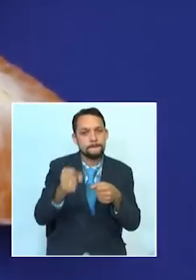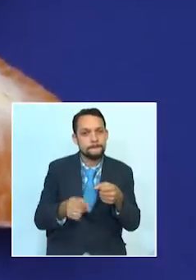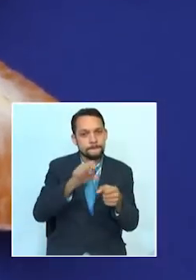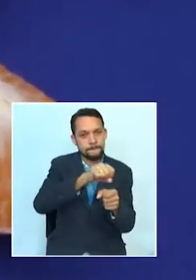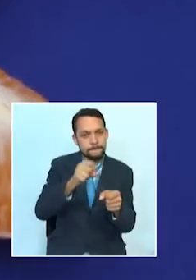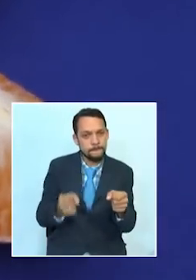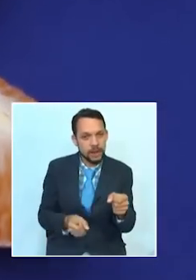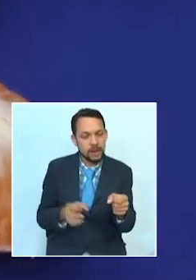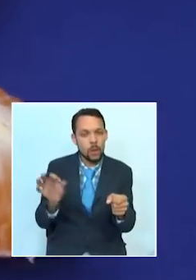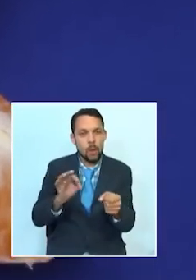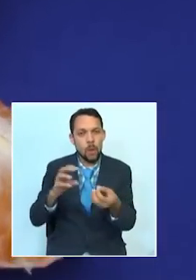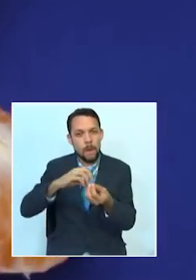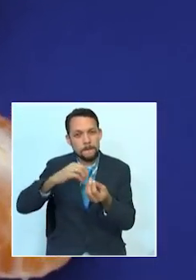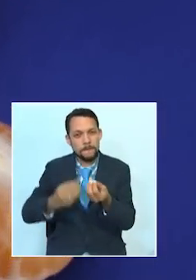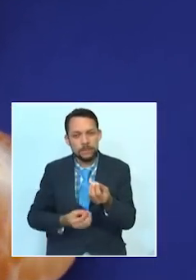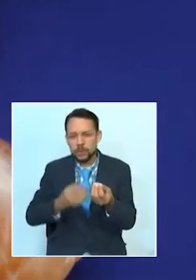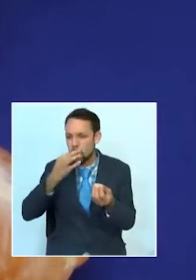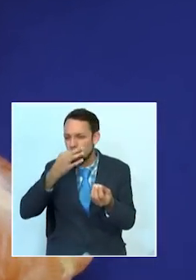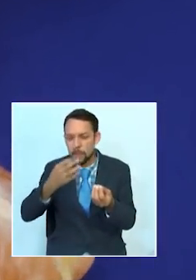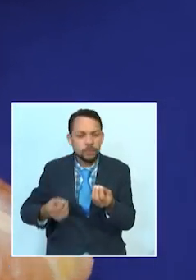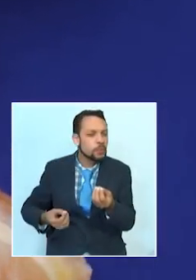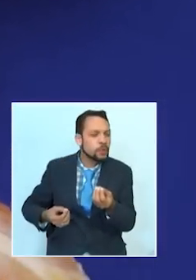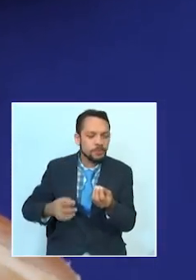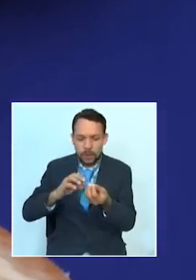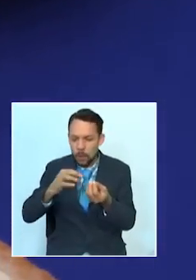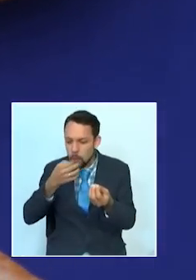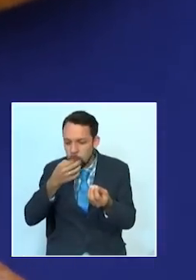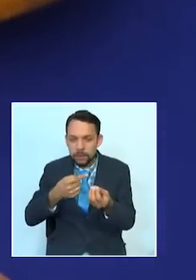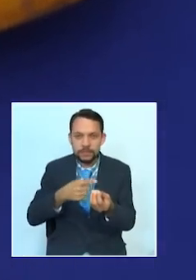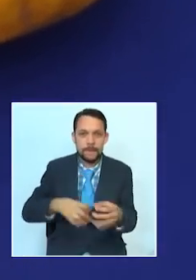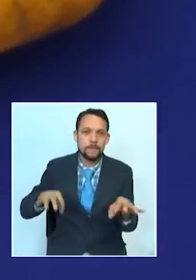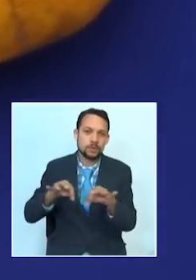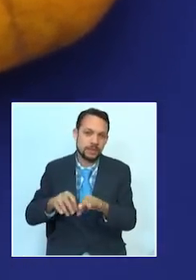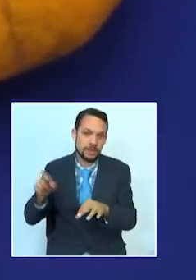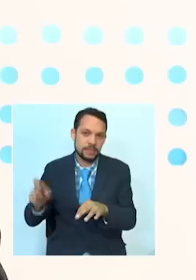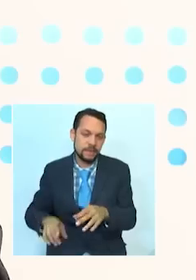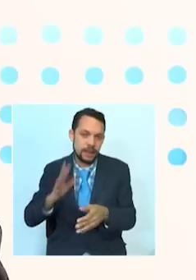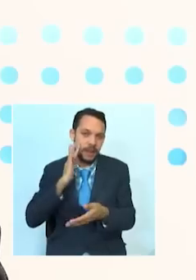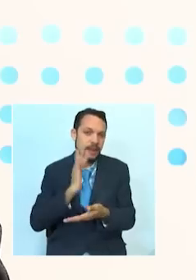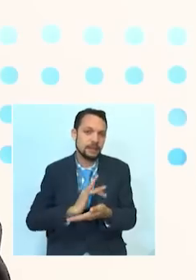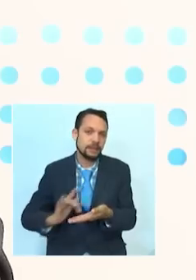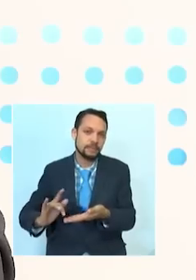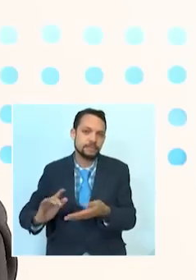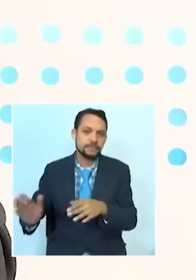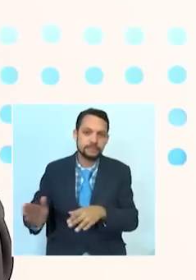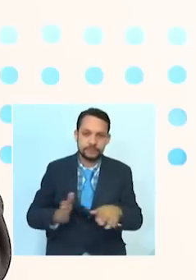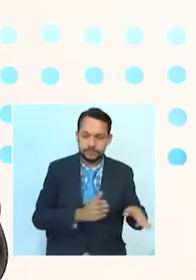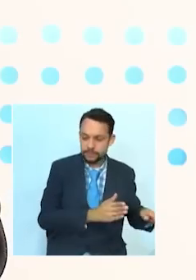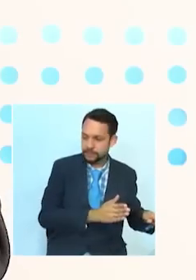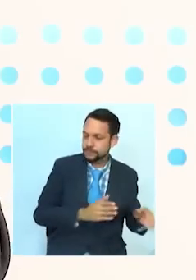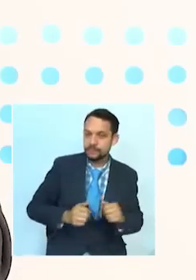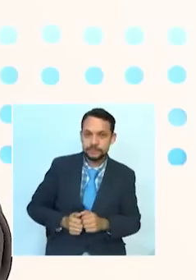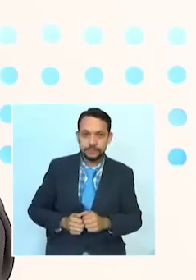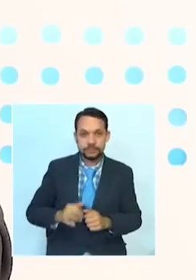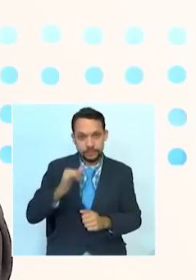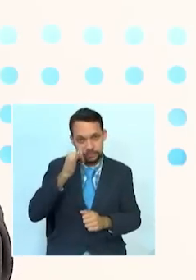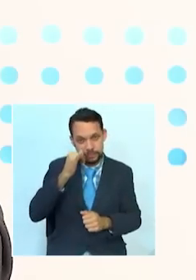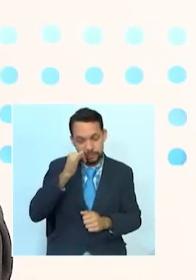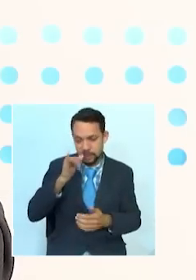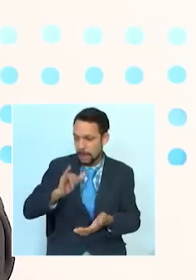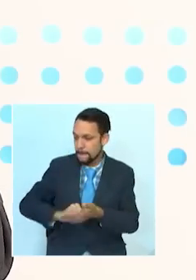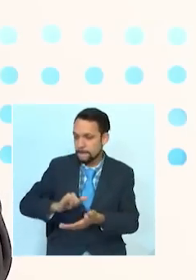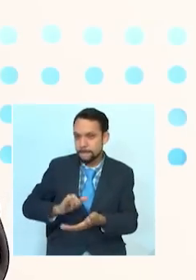pues la tierra de la superficie puede ser transferida a la pulpa Bueno aquí en esta nota fue el